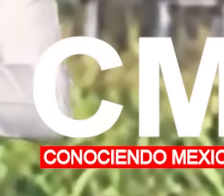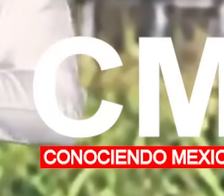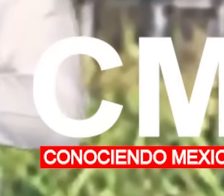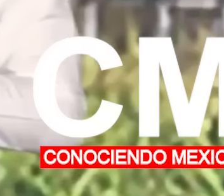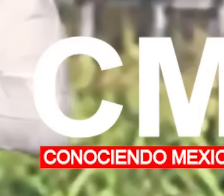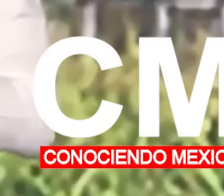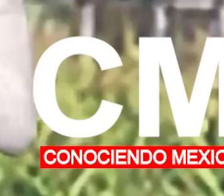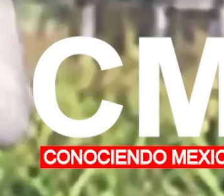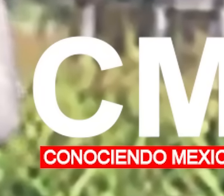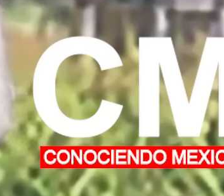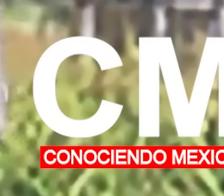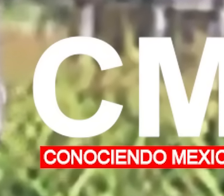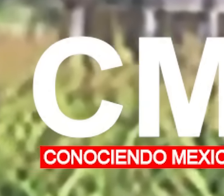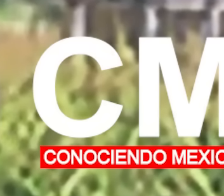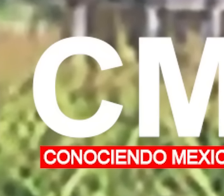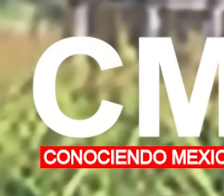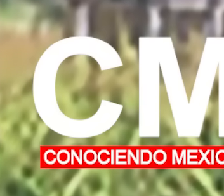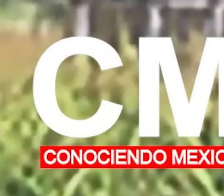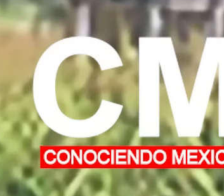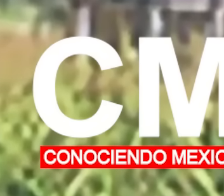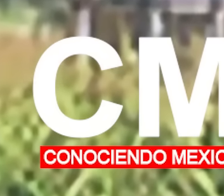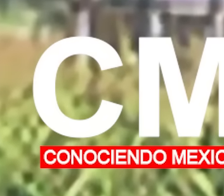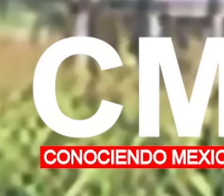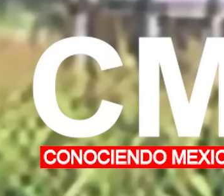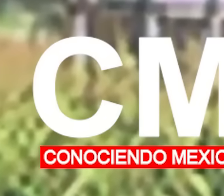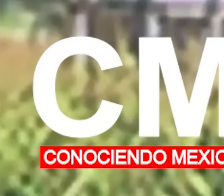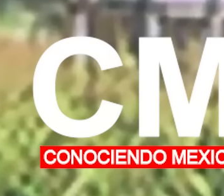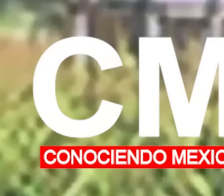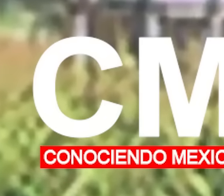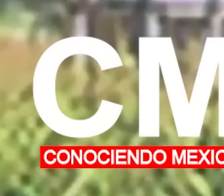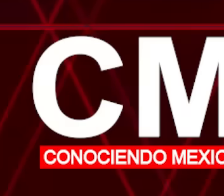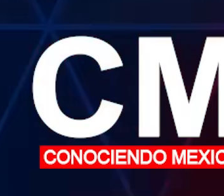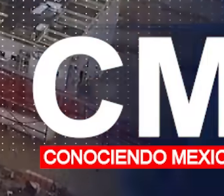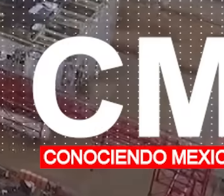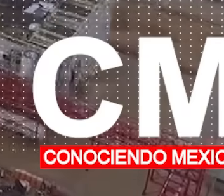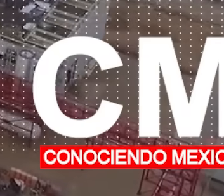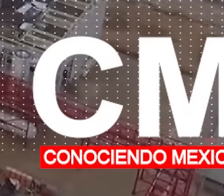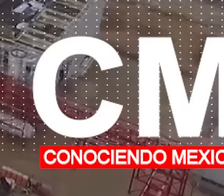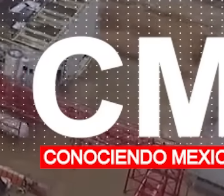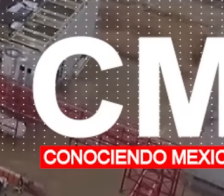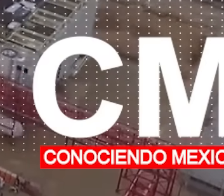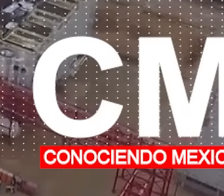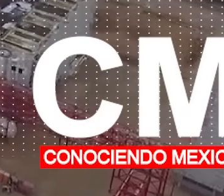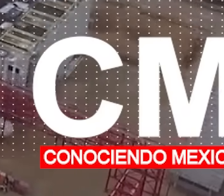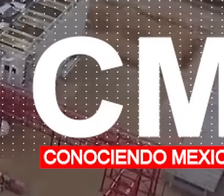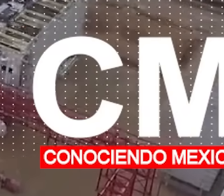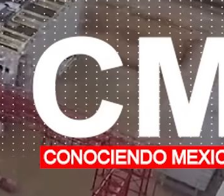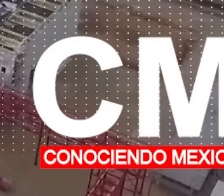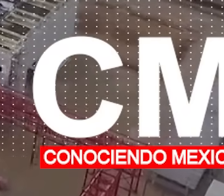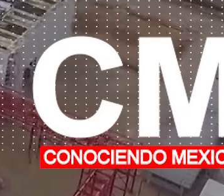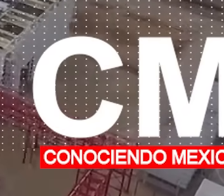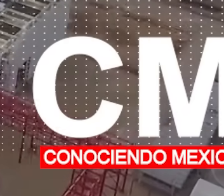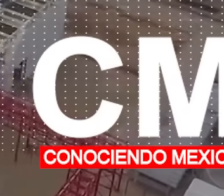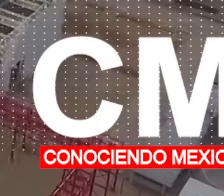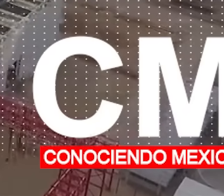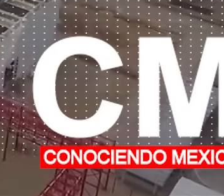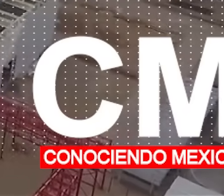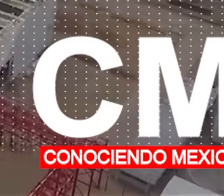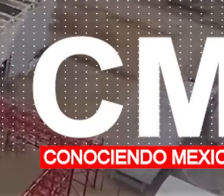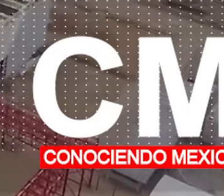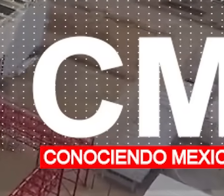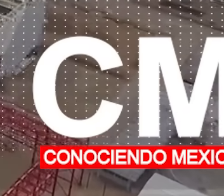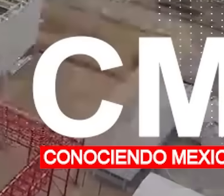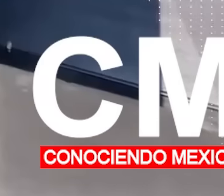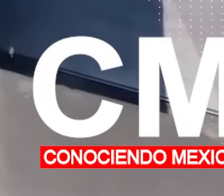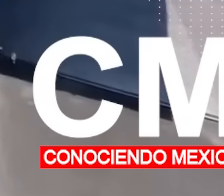presidente Andrés Manuel López Obrador y a la secretaria de Economía por su disposición para trabajar juntos e impulsar este y otros proyectos estratégicos